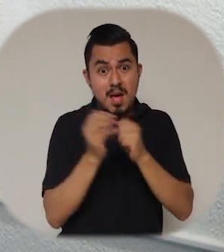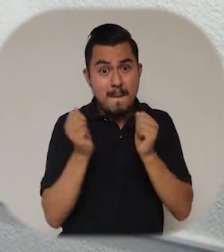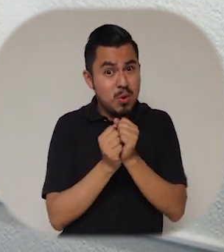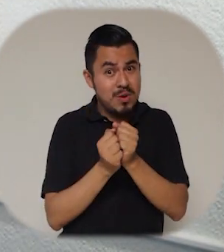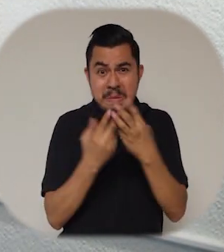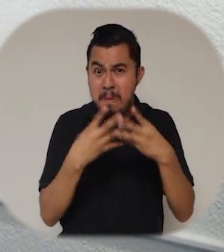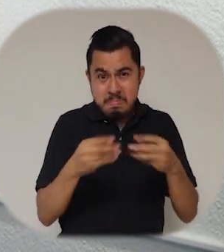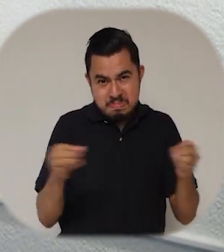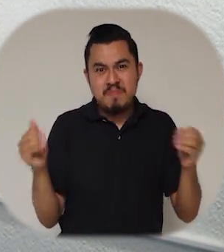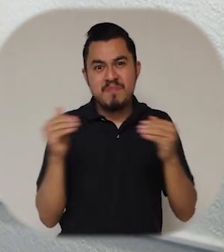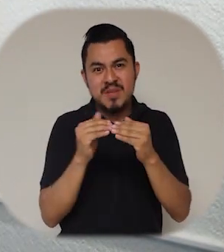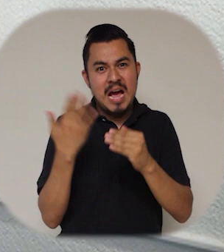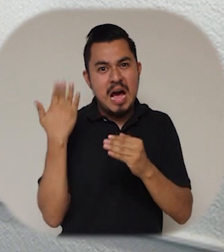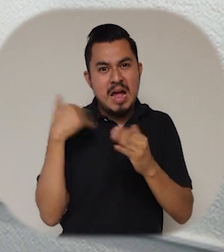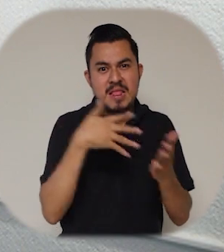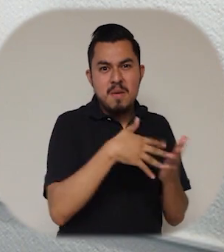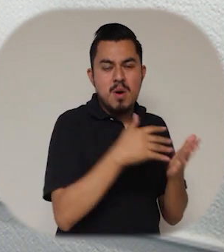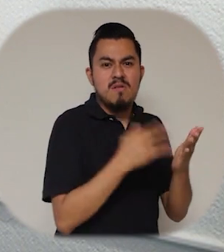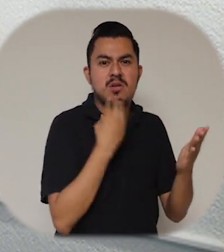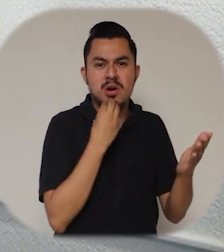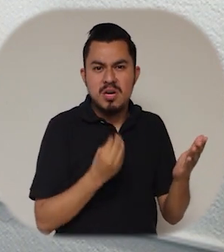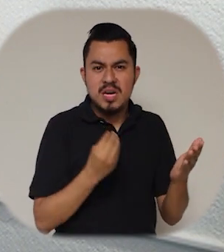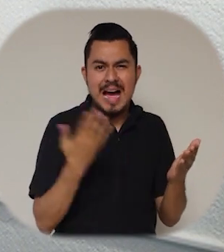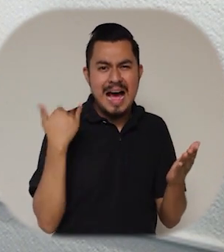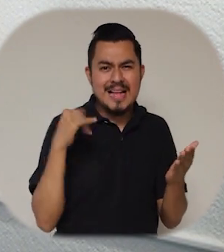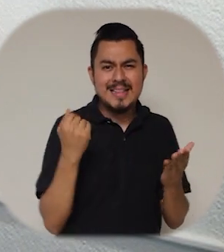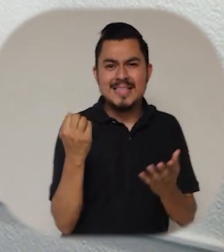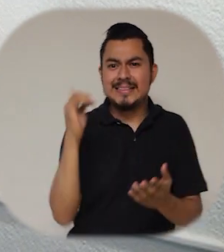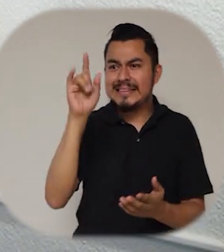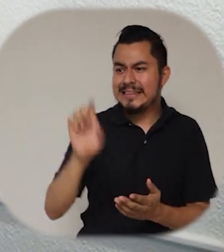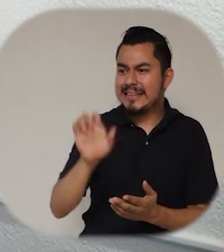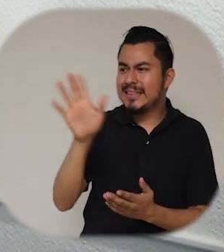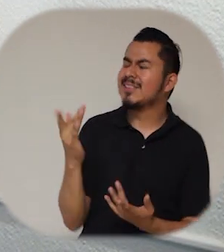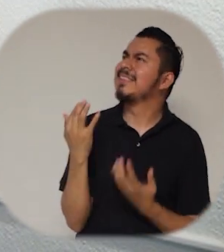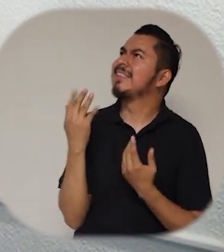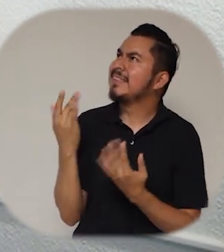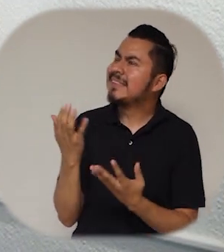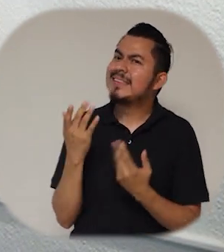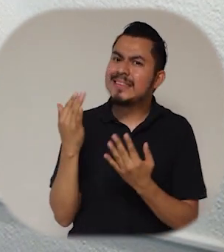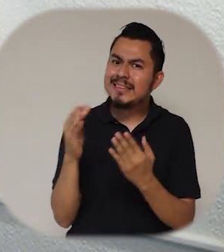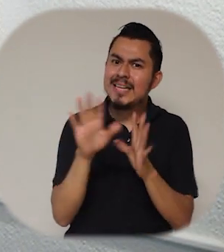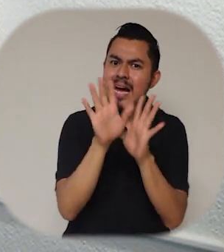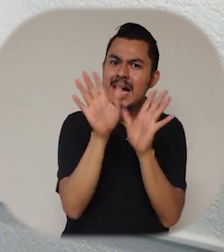ser resueltos. Durante mucho tiempo los israelitas anhelaron a este Cristo